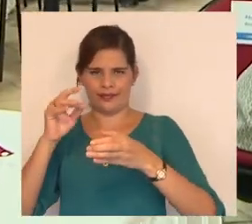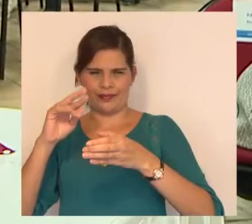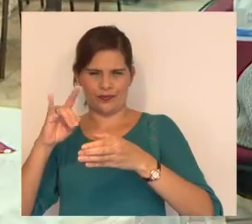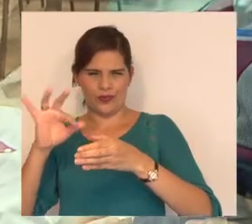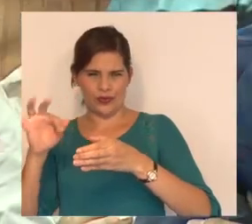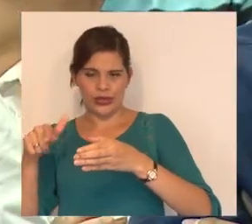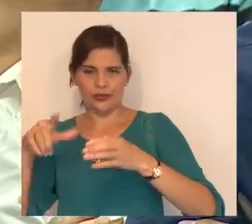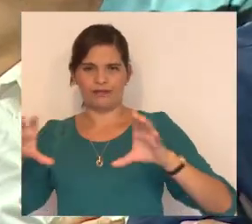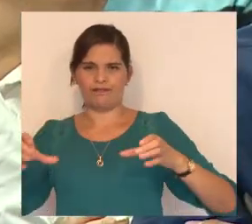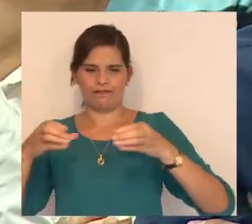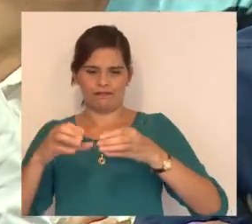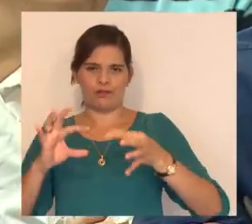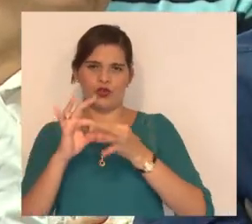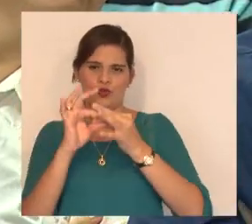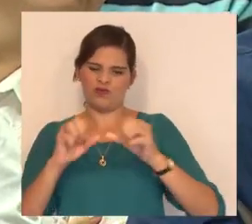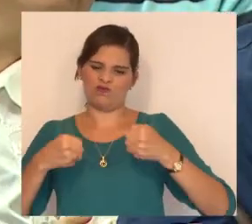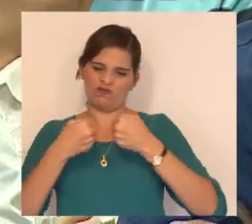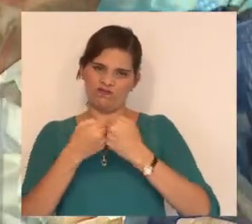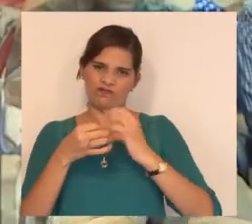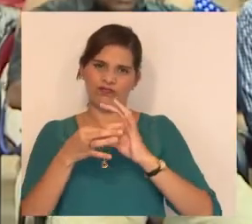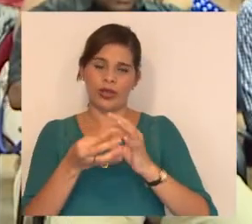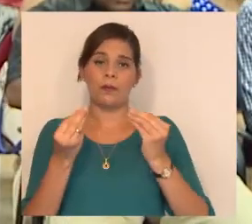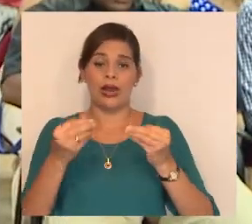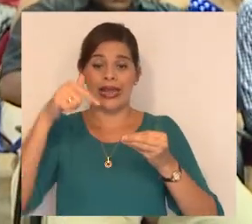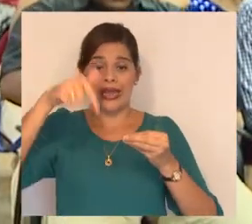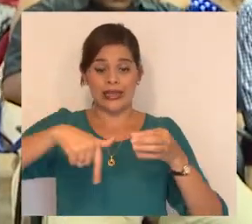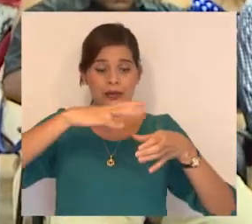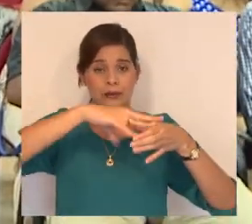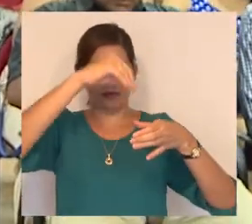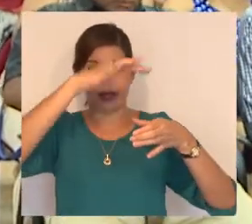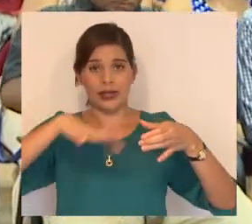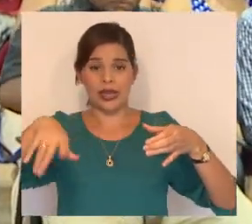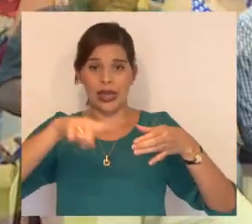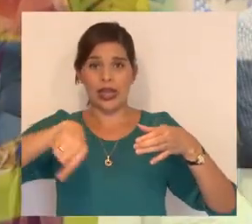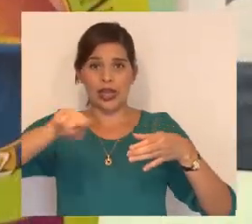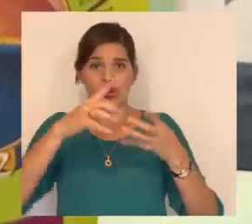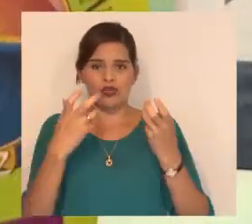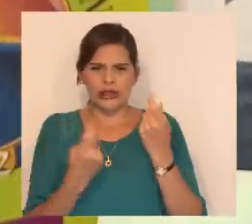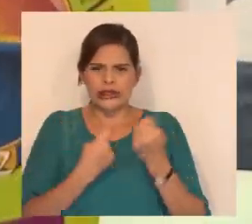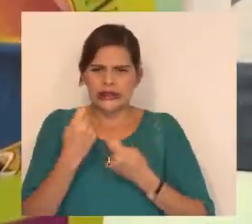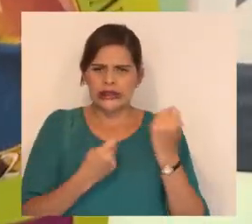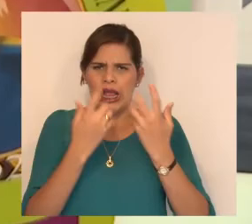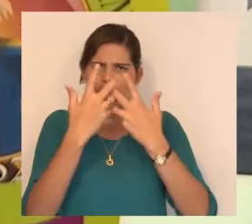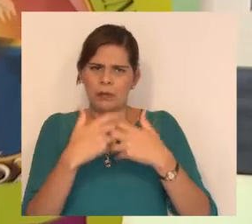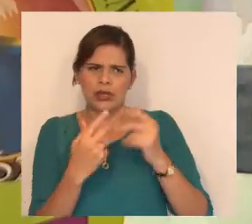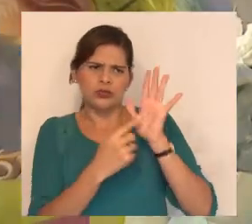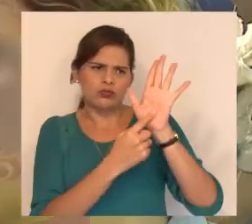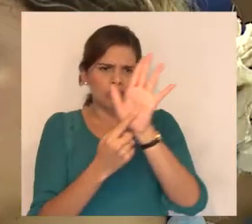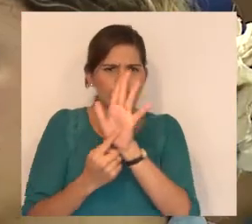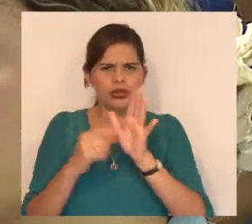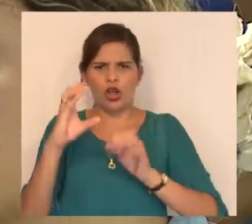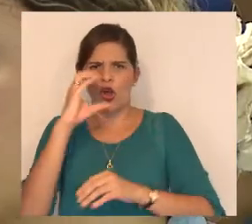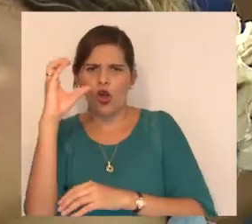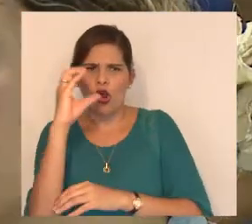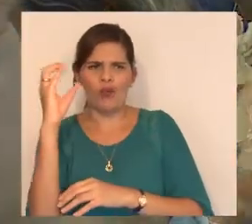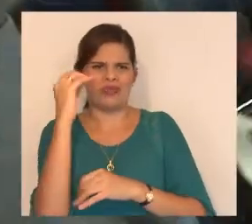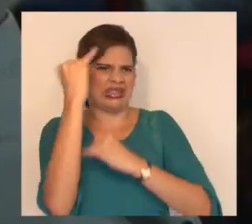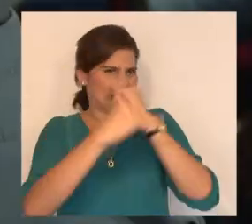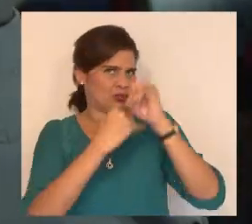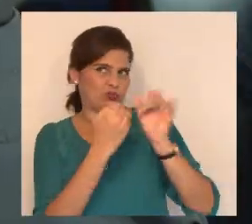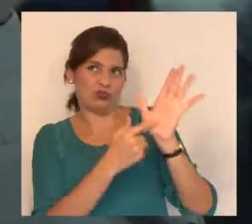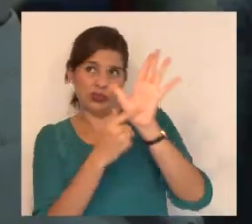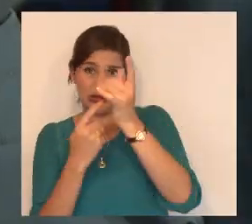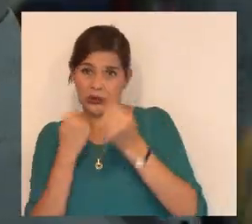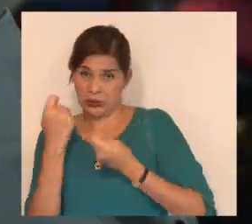vincula estratégicamente a las actividades de la corporación Ventures para que a partir de esta alianza los emprendedores del departamento puedan